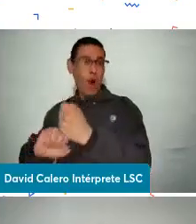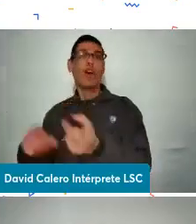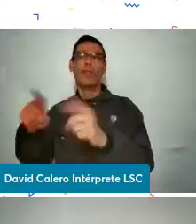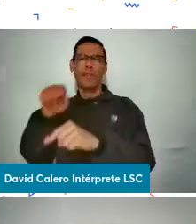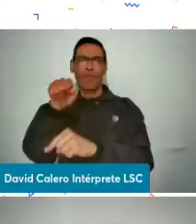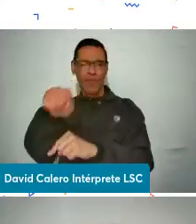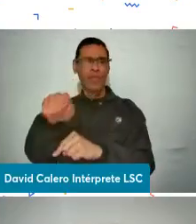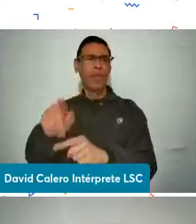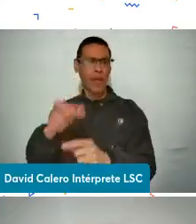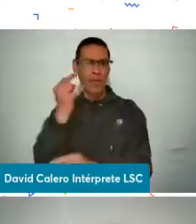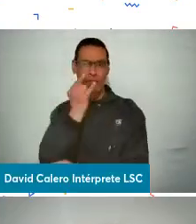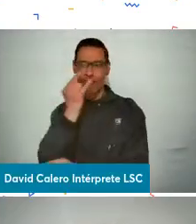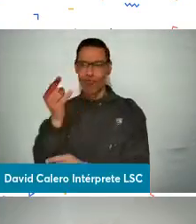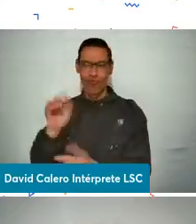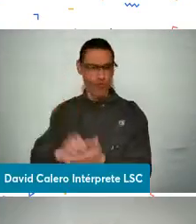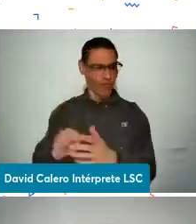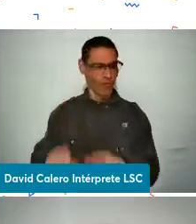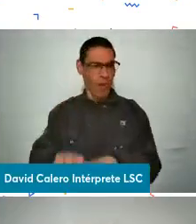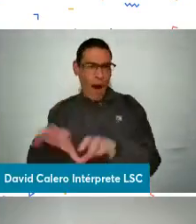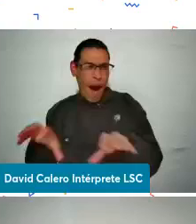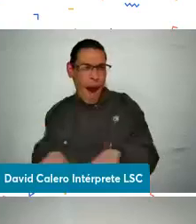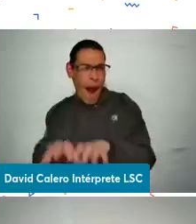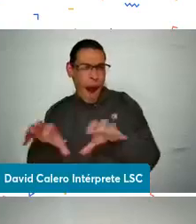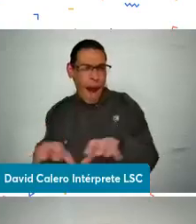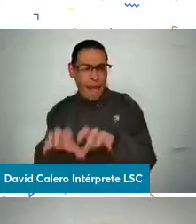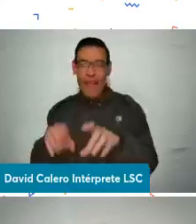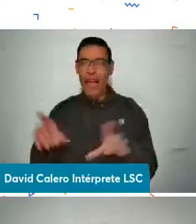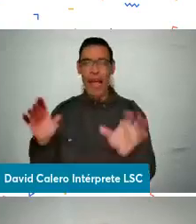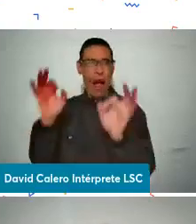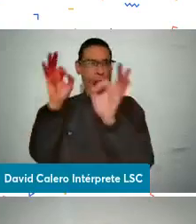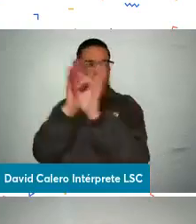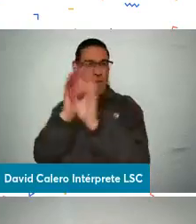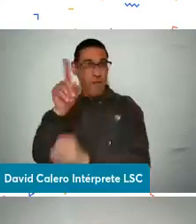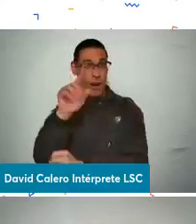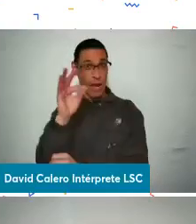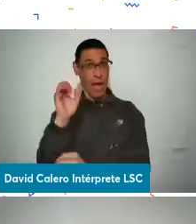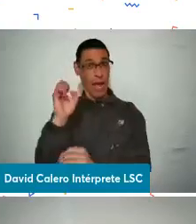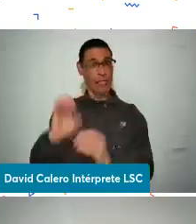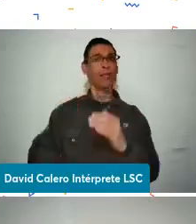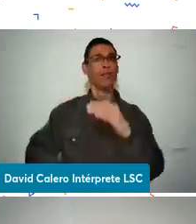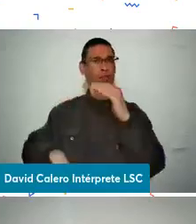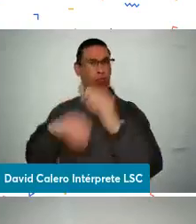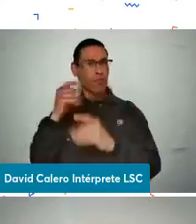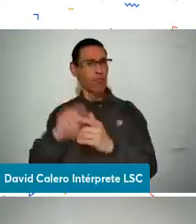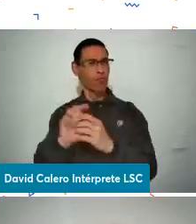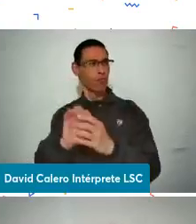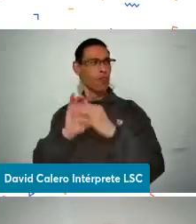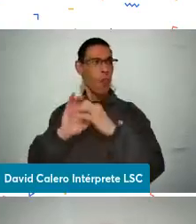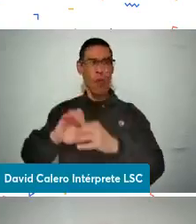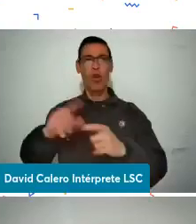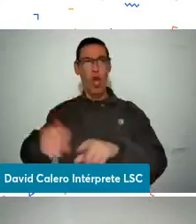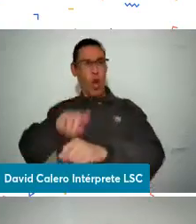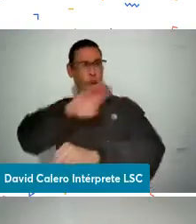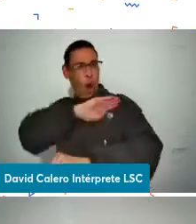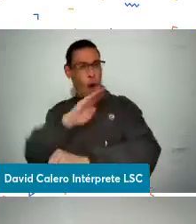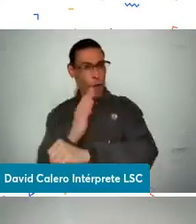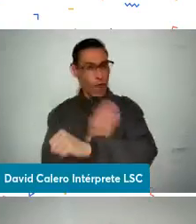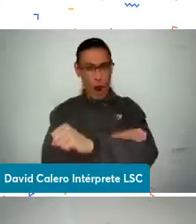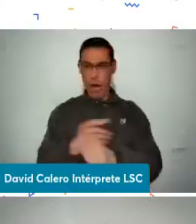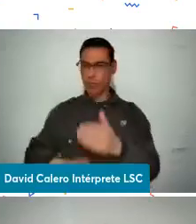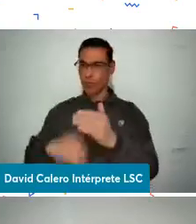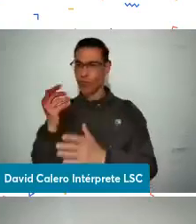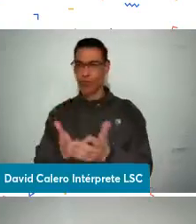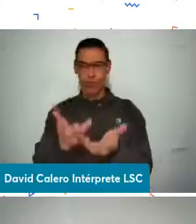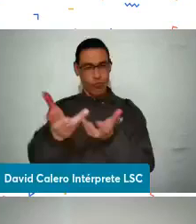en toda esta dinámica y en todo este enfoque. Y empezamos a unir fuerzas, empezamos esa colaboración,